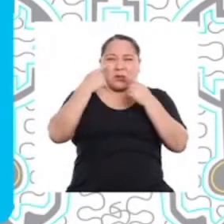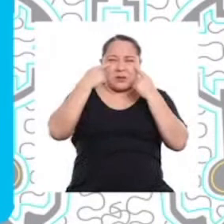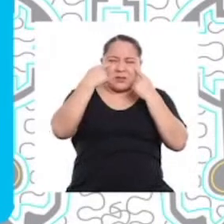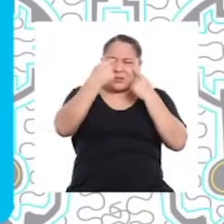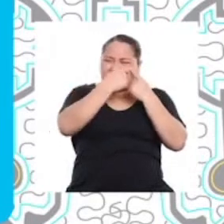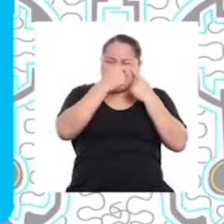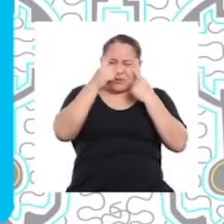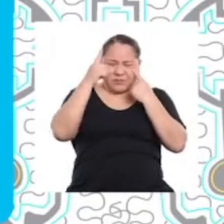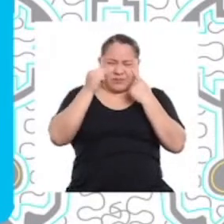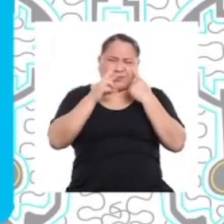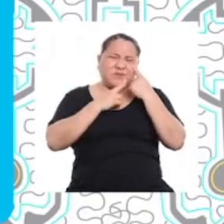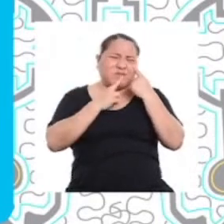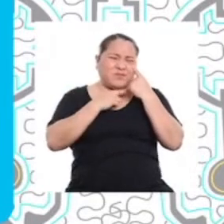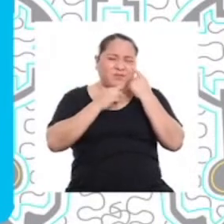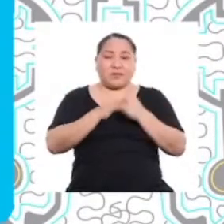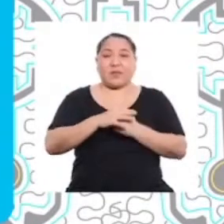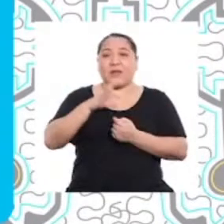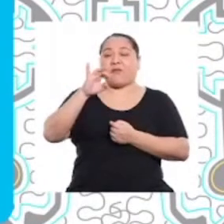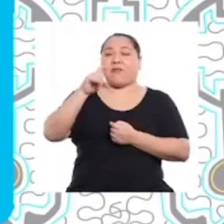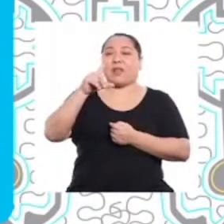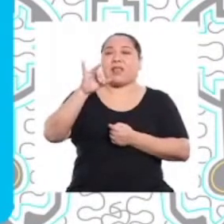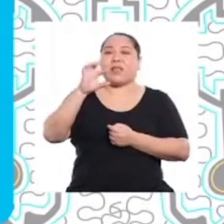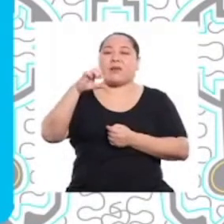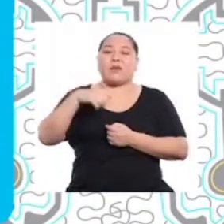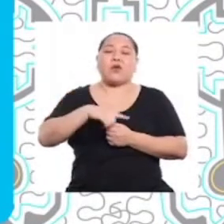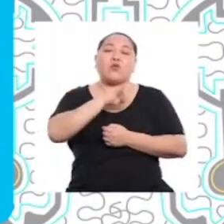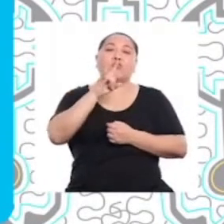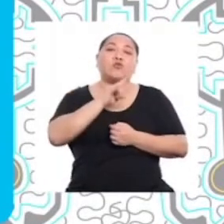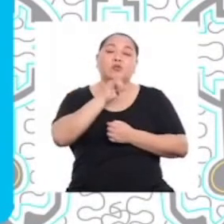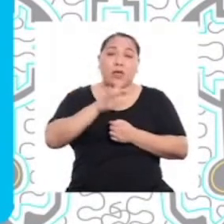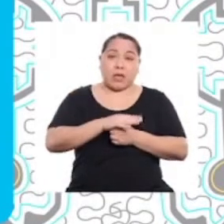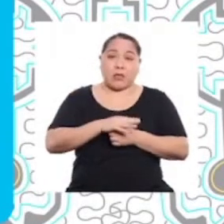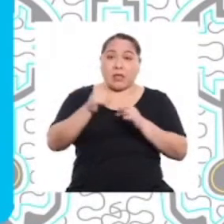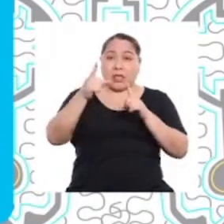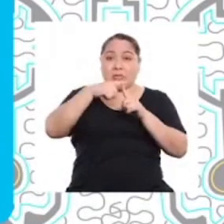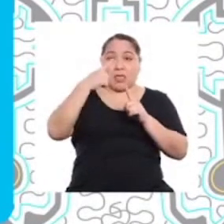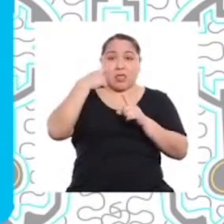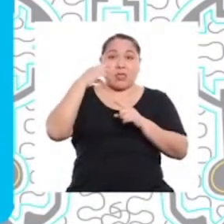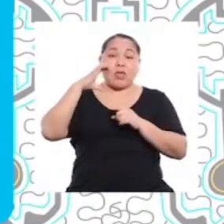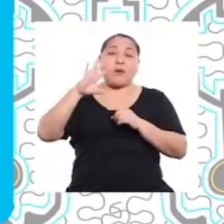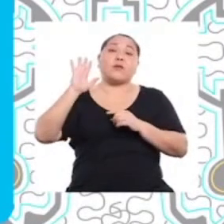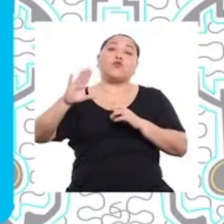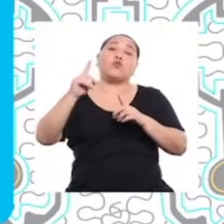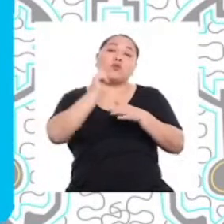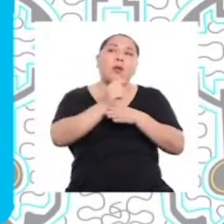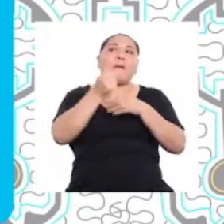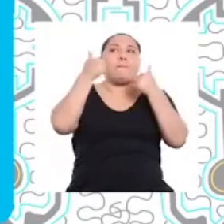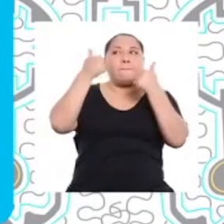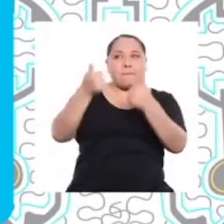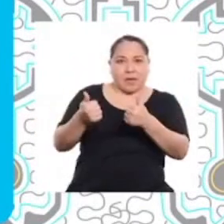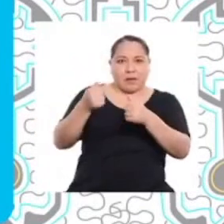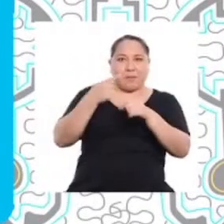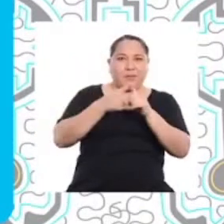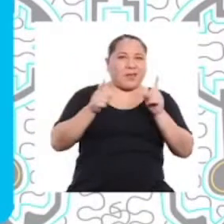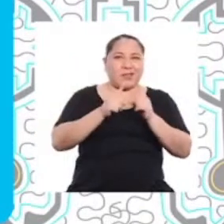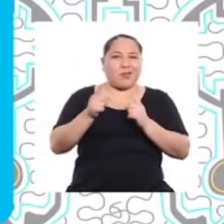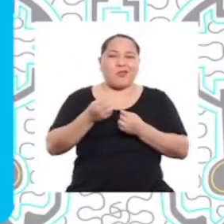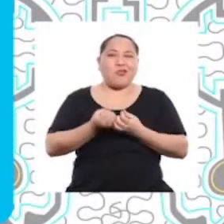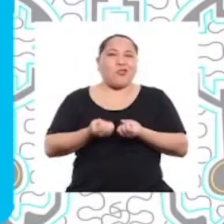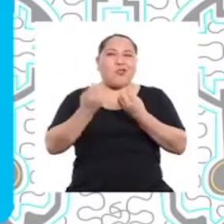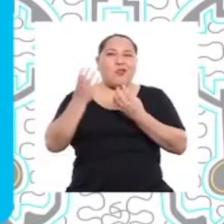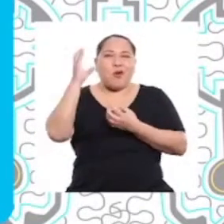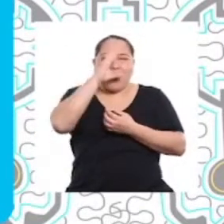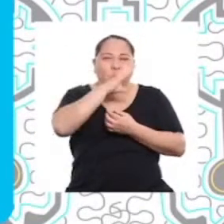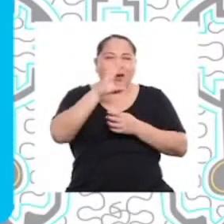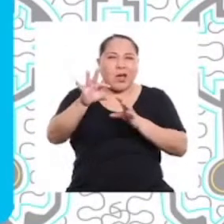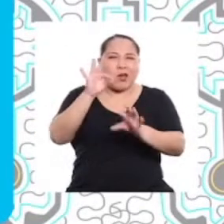está dañando su vista. Felipe está empleando las TIC para hacer sus tareas. ¡Eso es bueno! Pero no ha filtrado